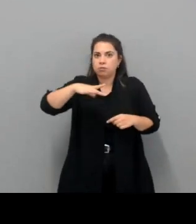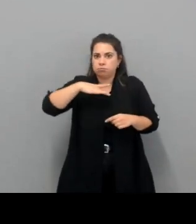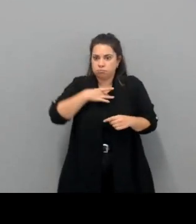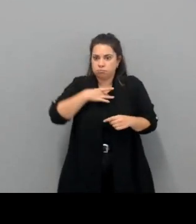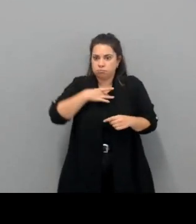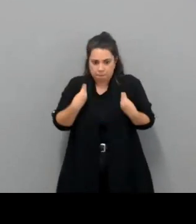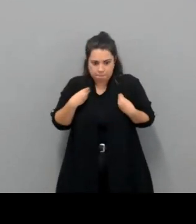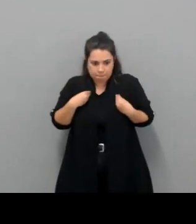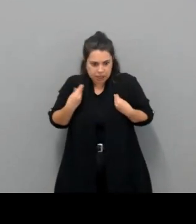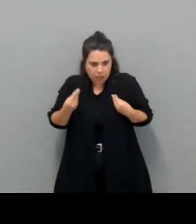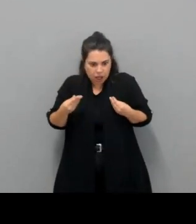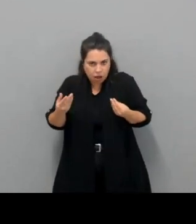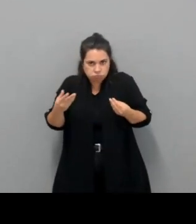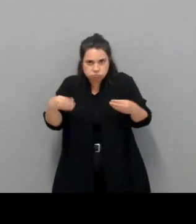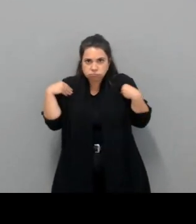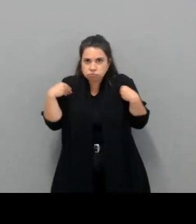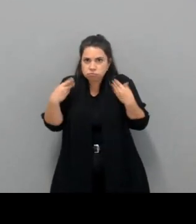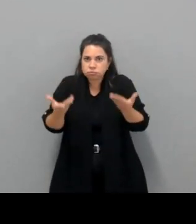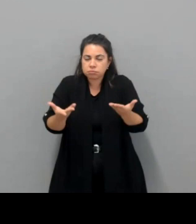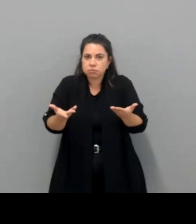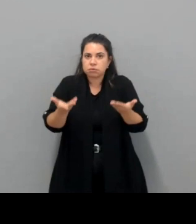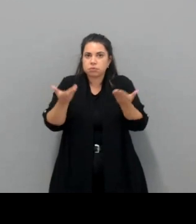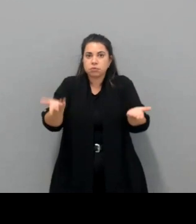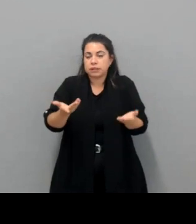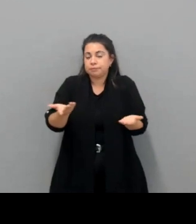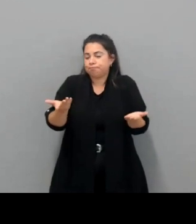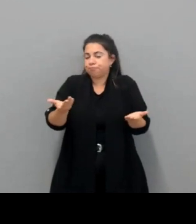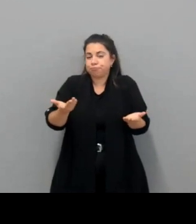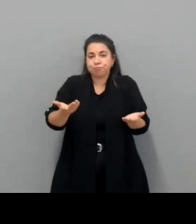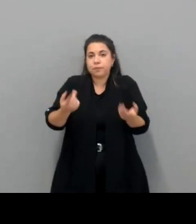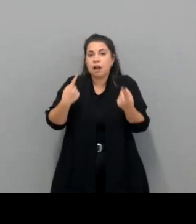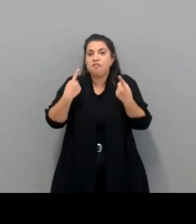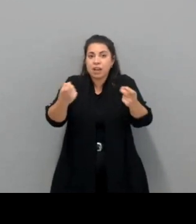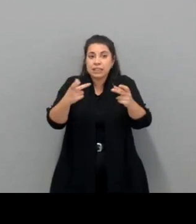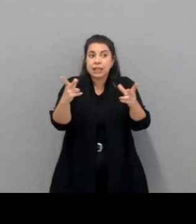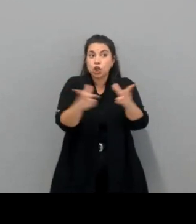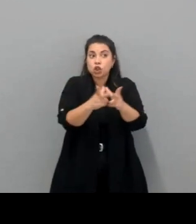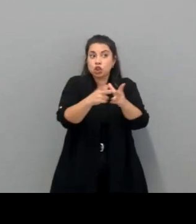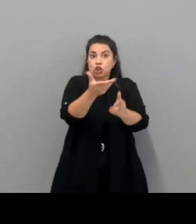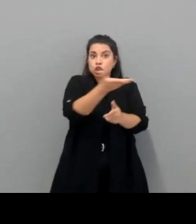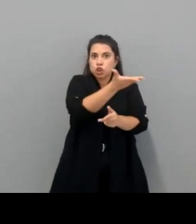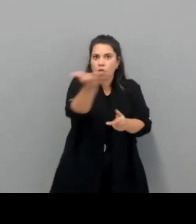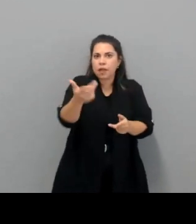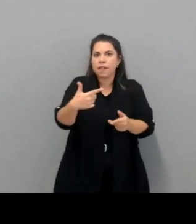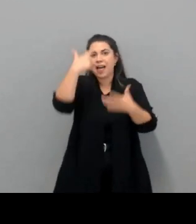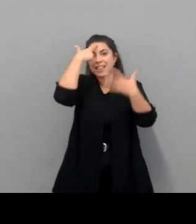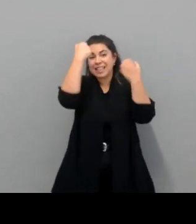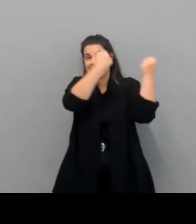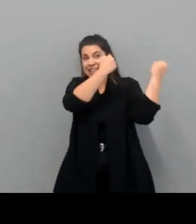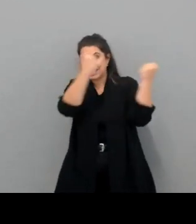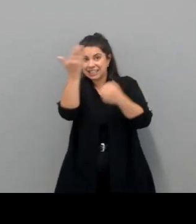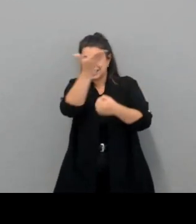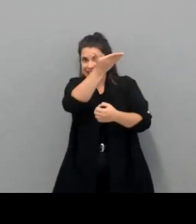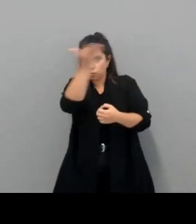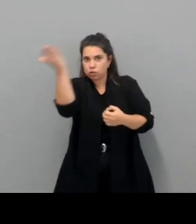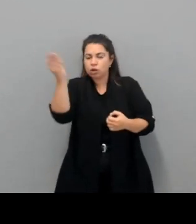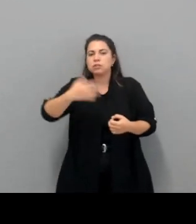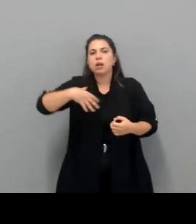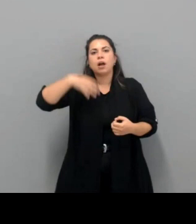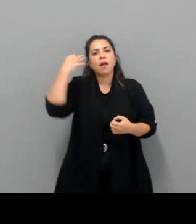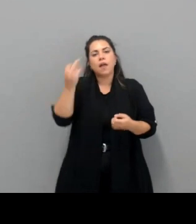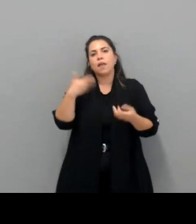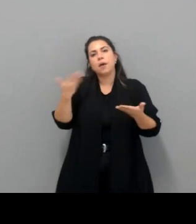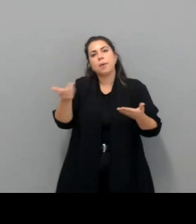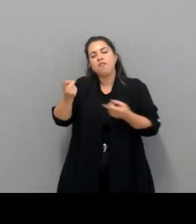vidas. Y para hacerlo no queda otra. La sociedad, las instituciones tienen que tender la mano a